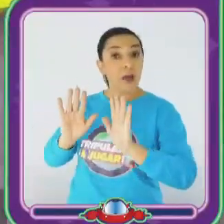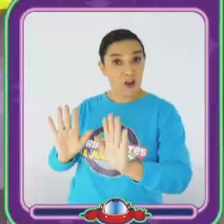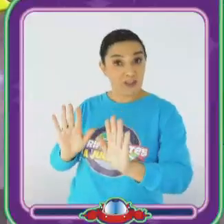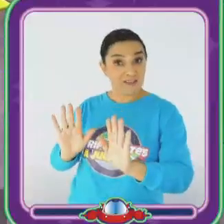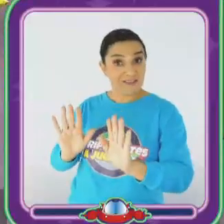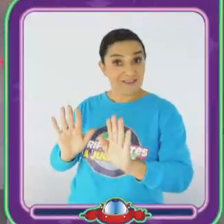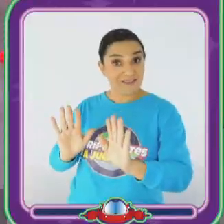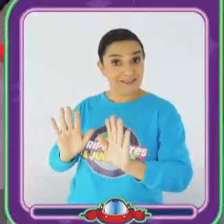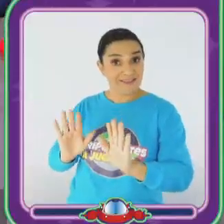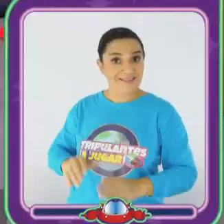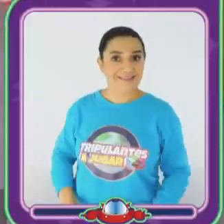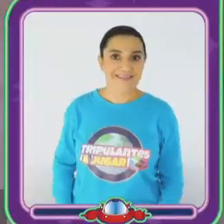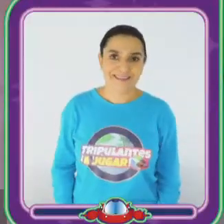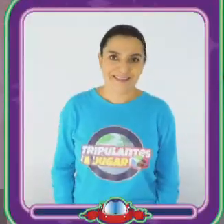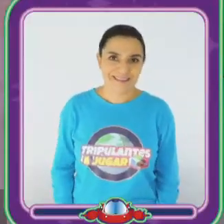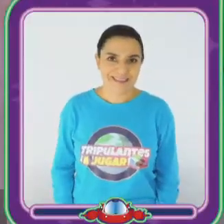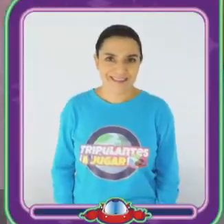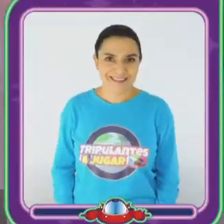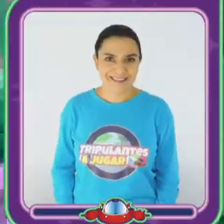música, tripulación!